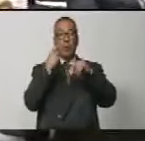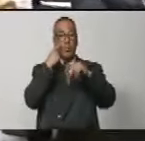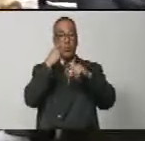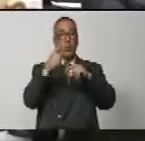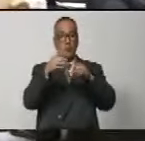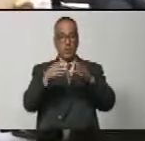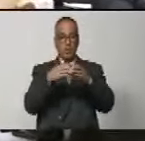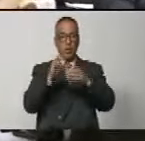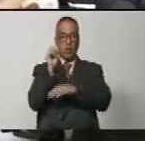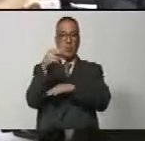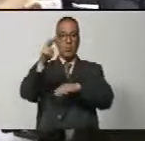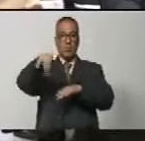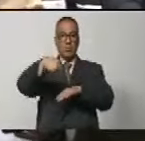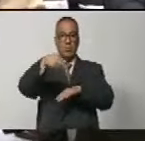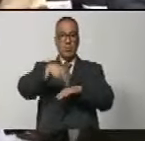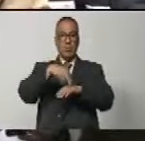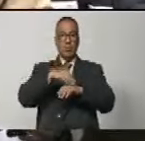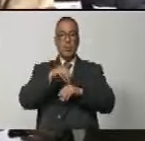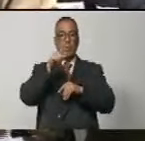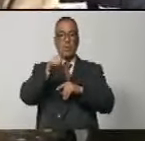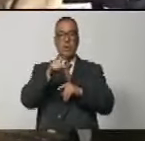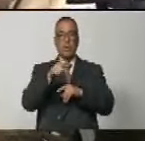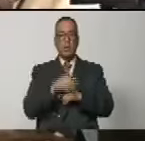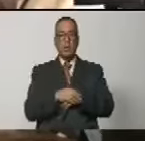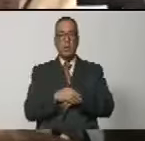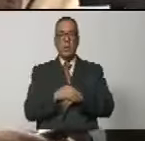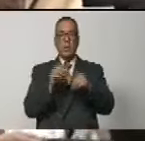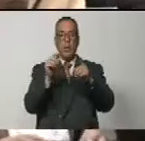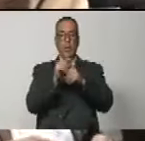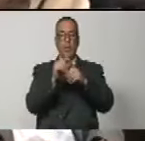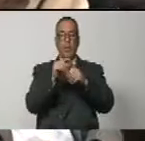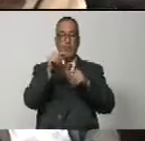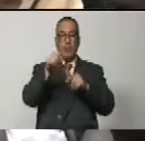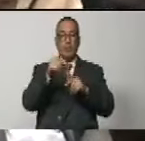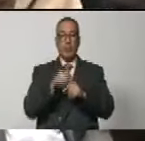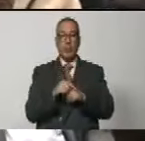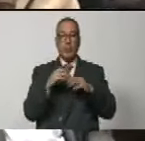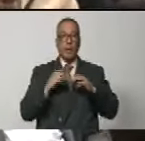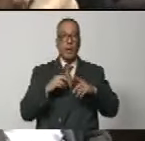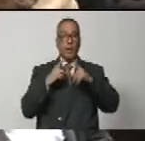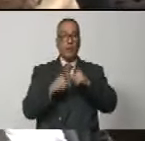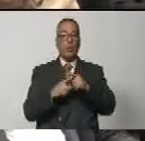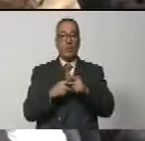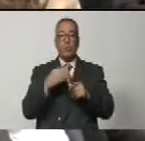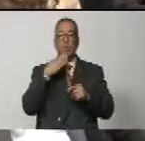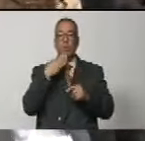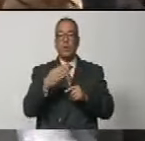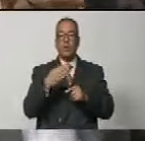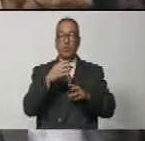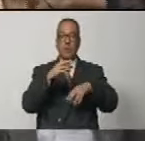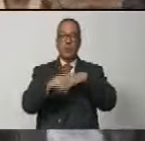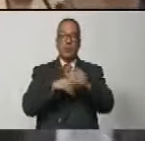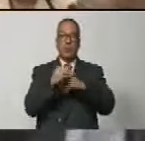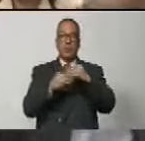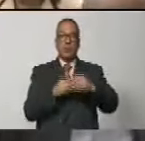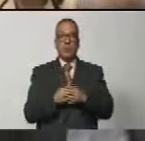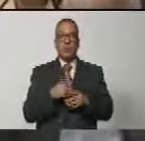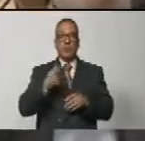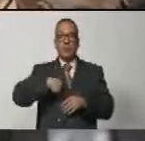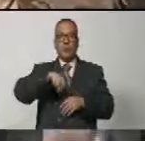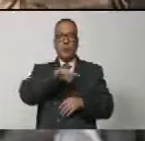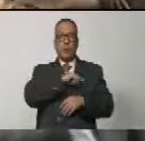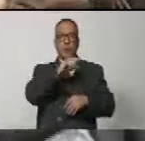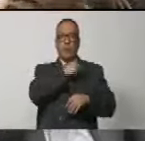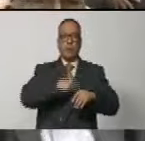las sesiones de la Asamblea Nacional. He tomado este derecho de palabra en el marco de la solicitud que hiciera